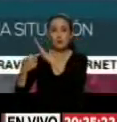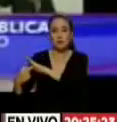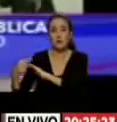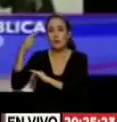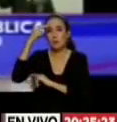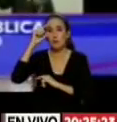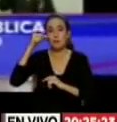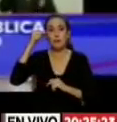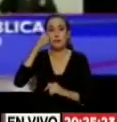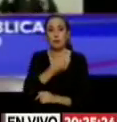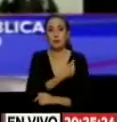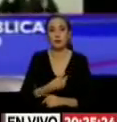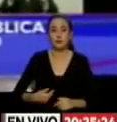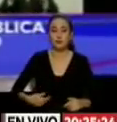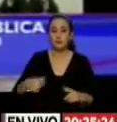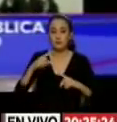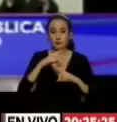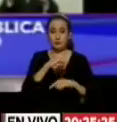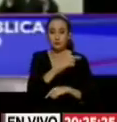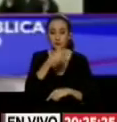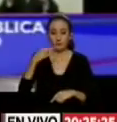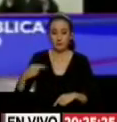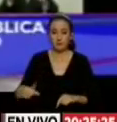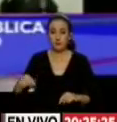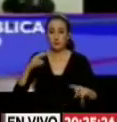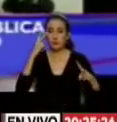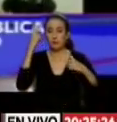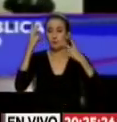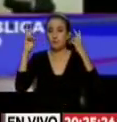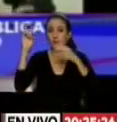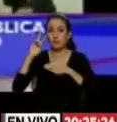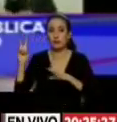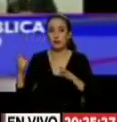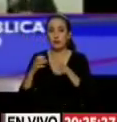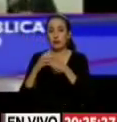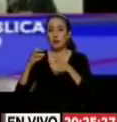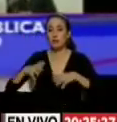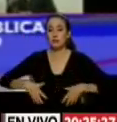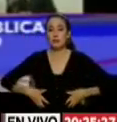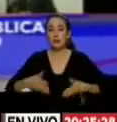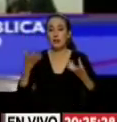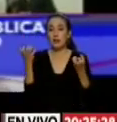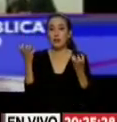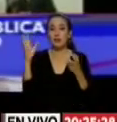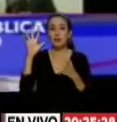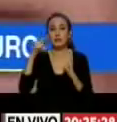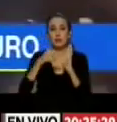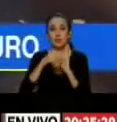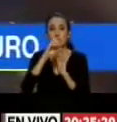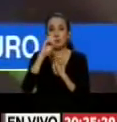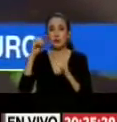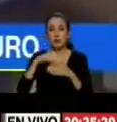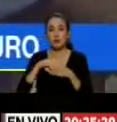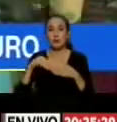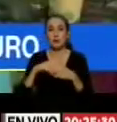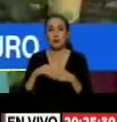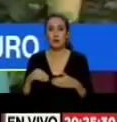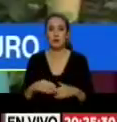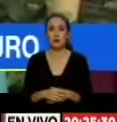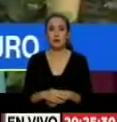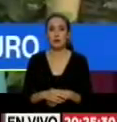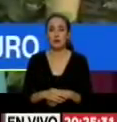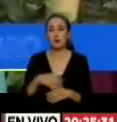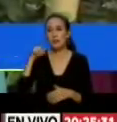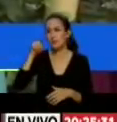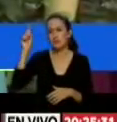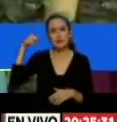previo a su gira a China, insistió en que los venezolanos salen engañados y con plata en los bolsillos, un mínimo de $5.000. ¿Cómo va a decir ese